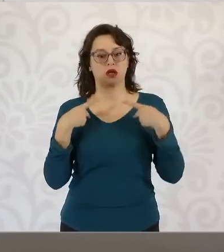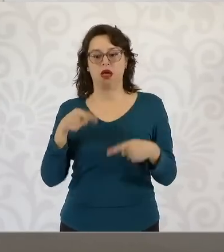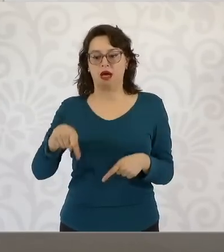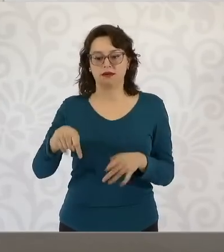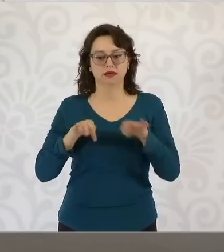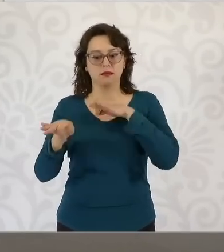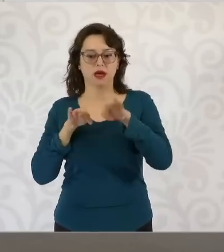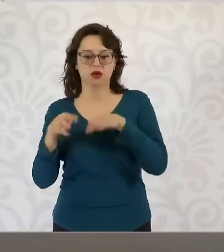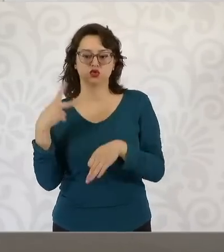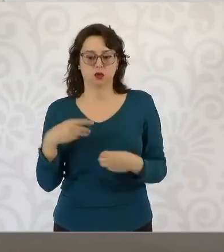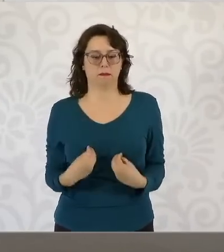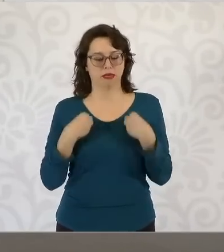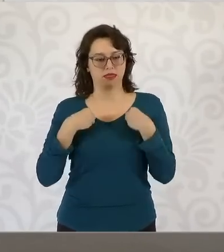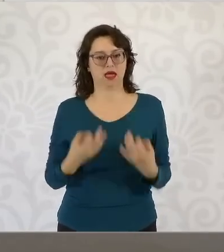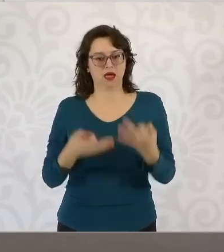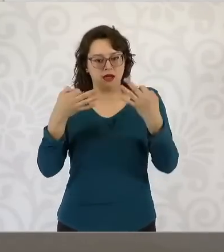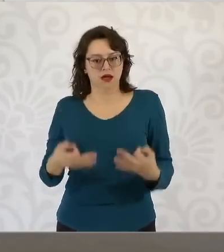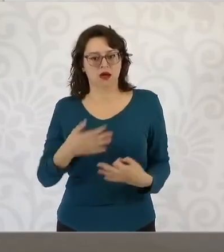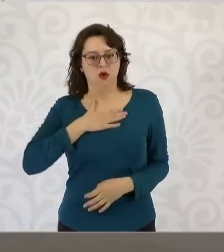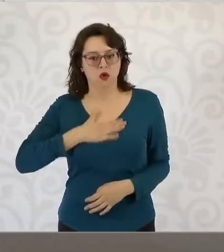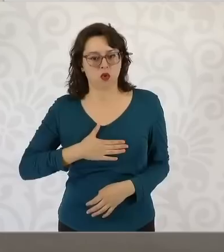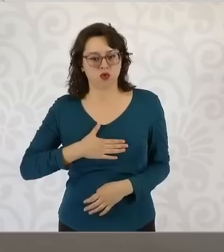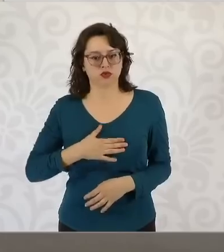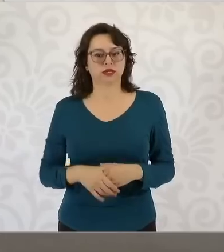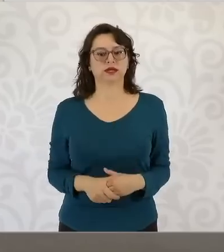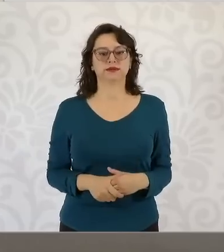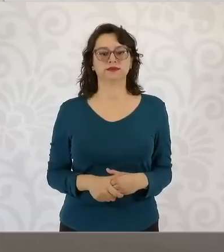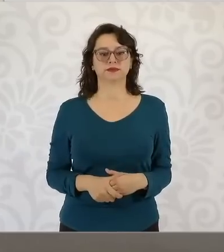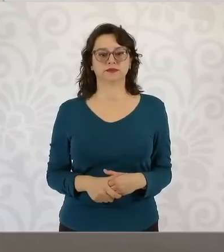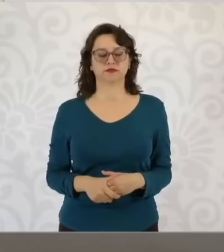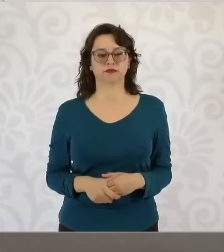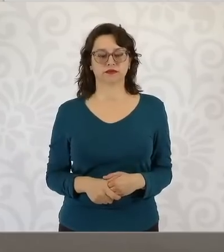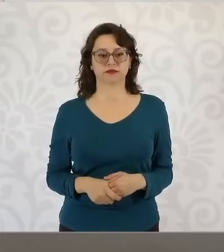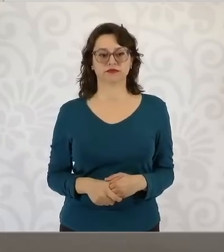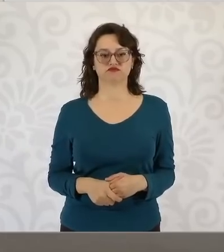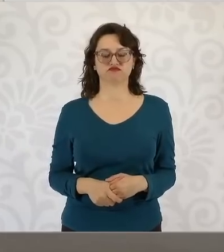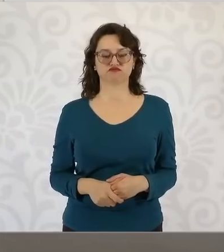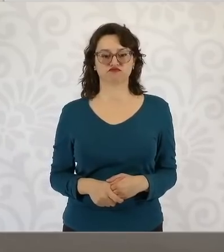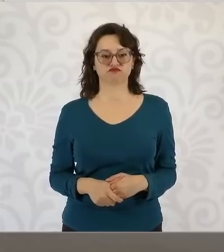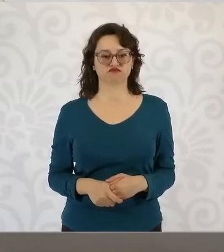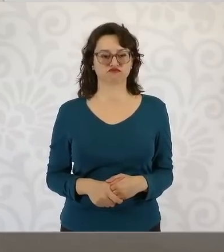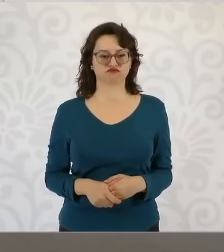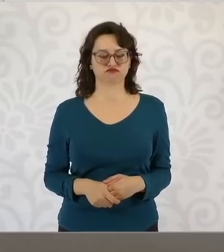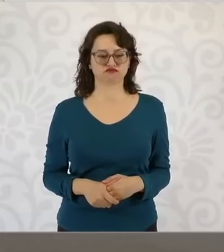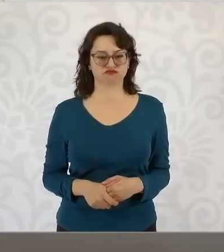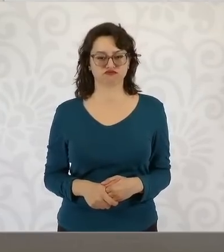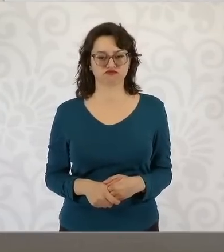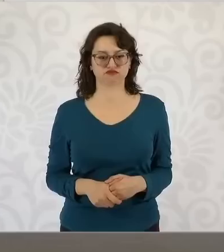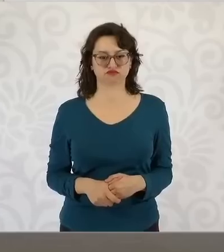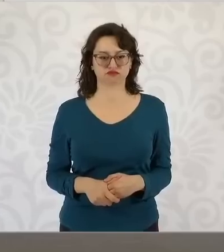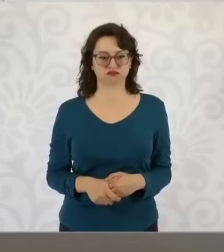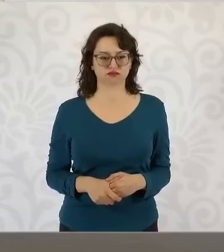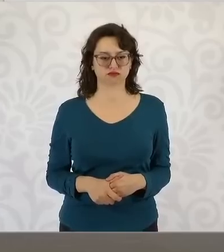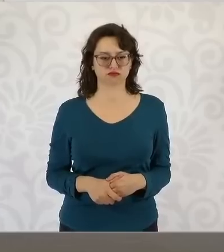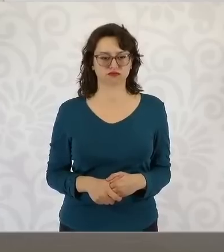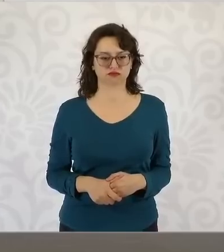vida dignas y justas. Entonces, es la tarea de la Secretaría. El Consejo Asesor de